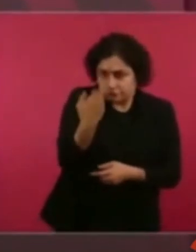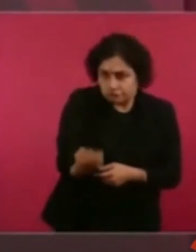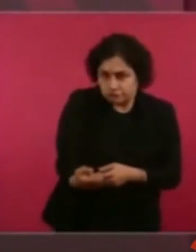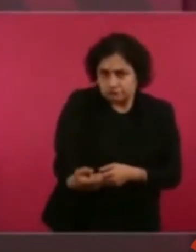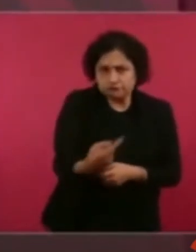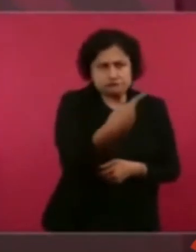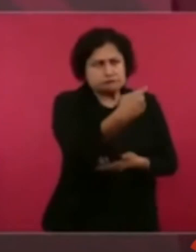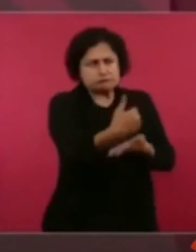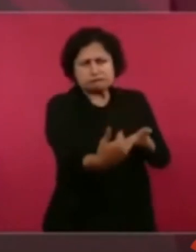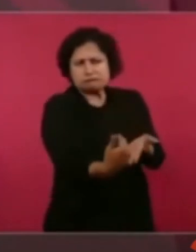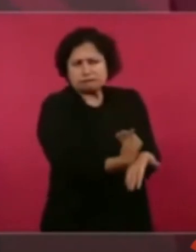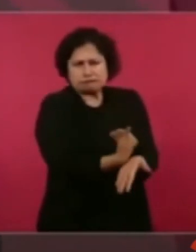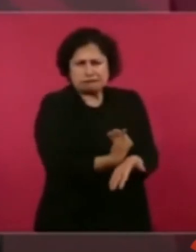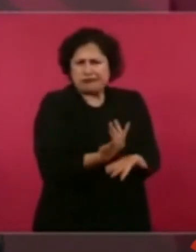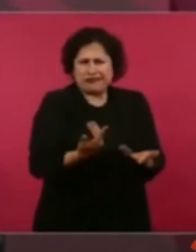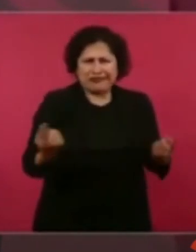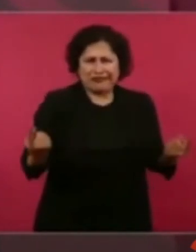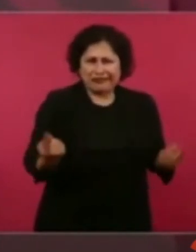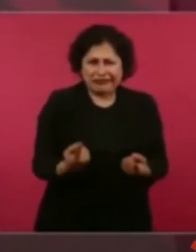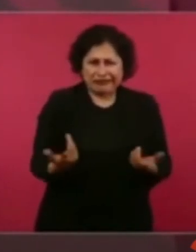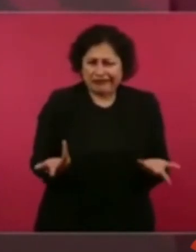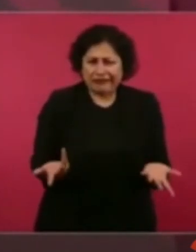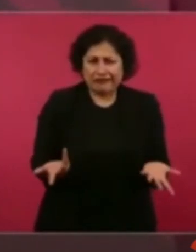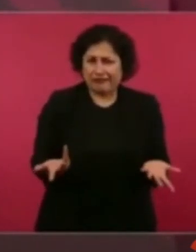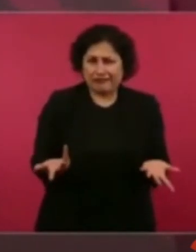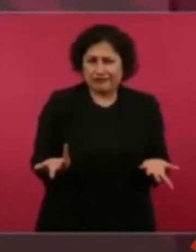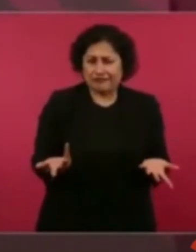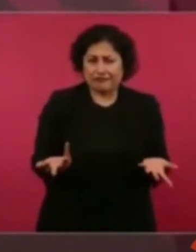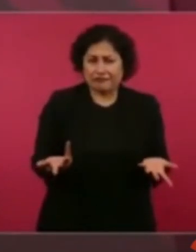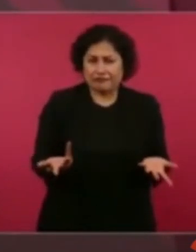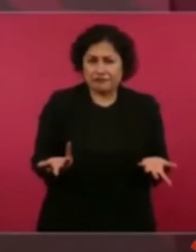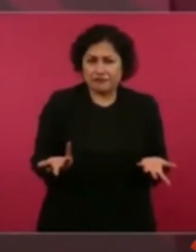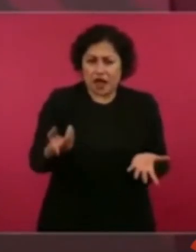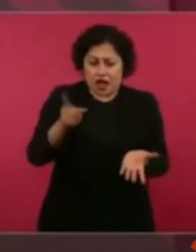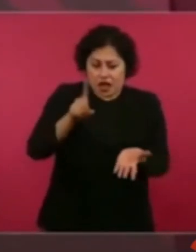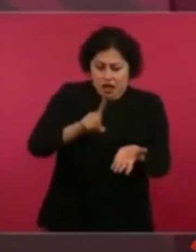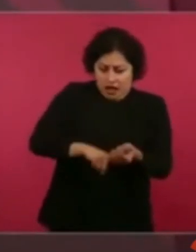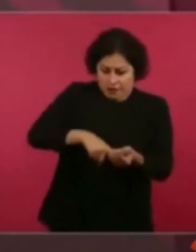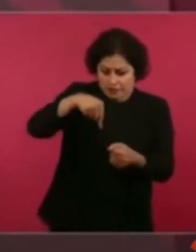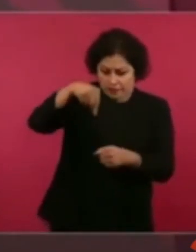en el asunto de las diferencias que tenemos